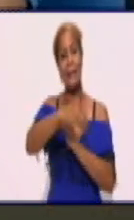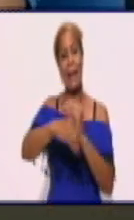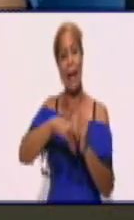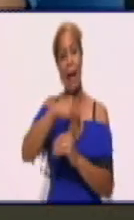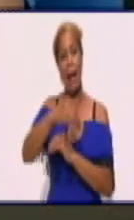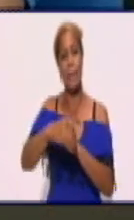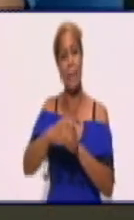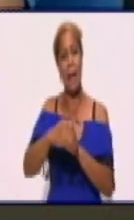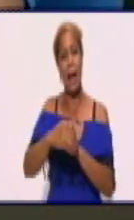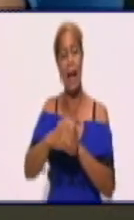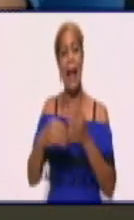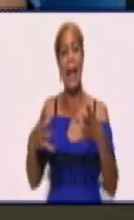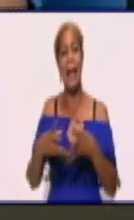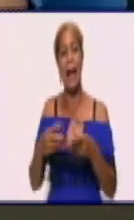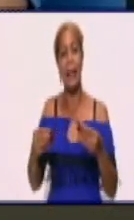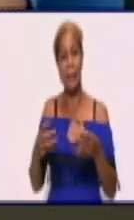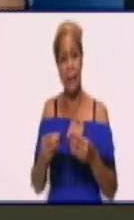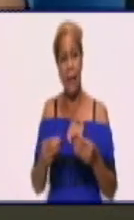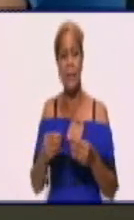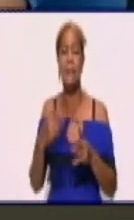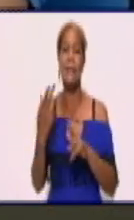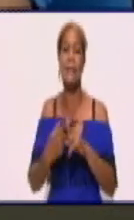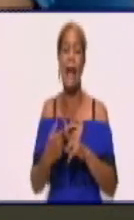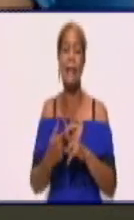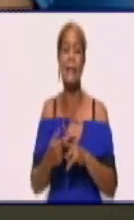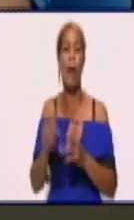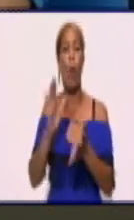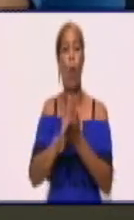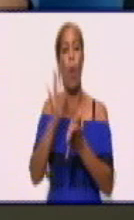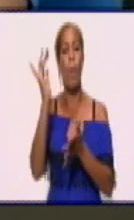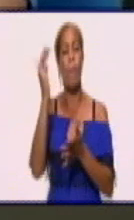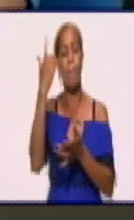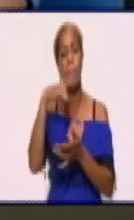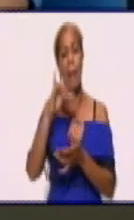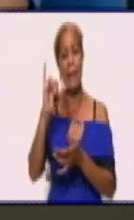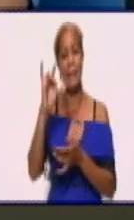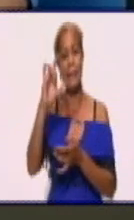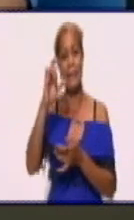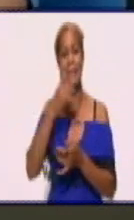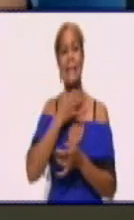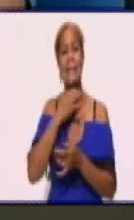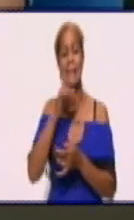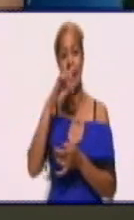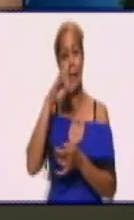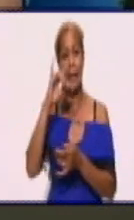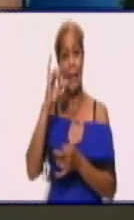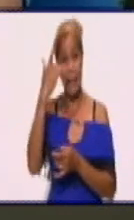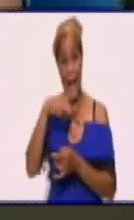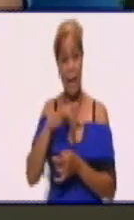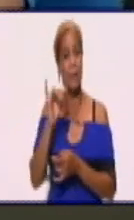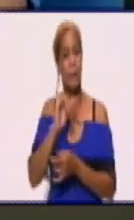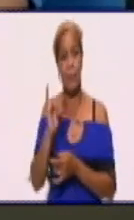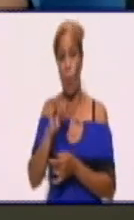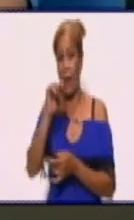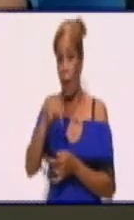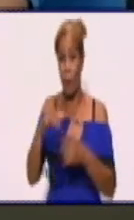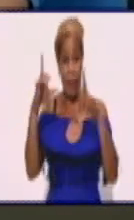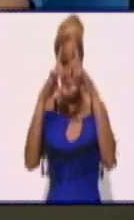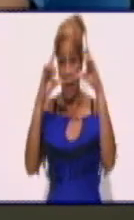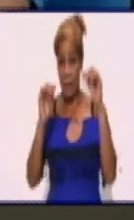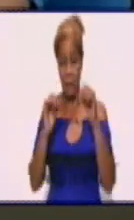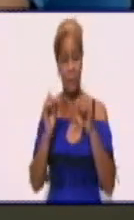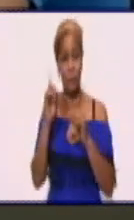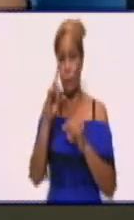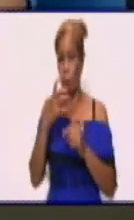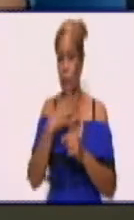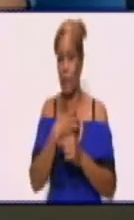se produce entonces con maicena. No tenemos hoy, no contamos con la maicena, porque producto al bloqueo, no, el país no la tiene en estos momentos.